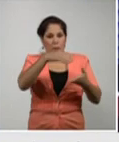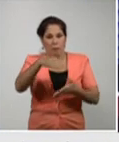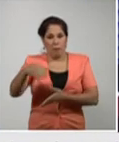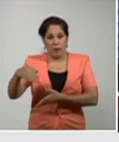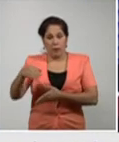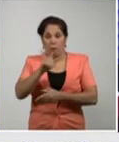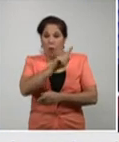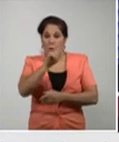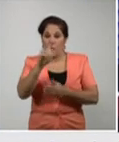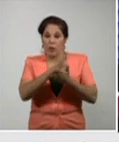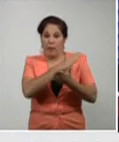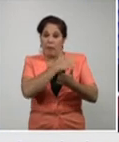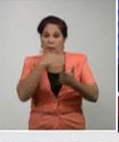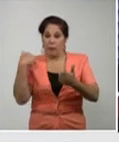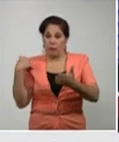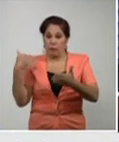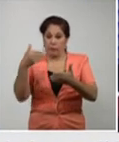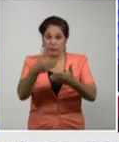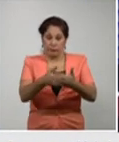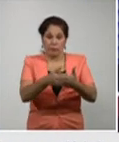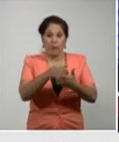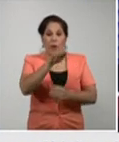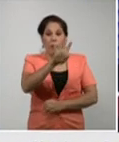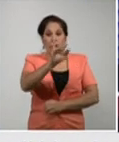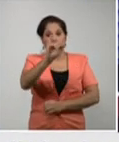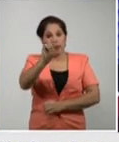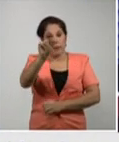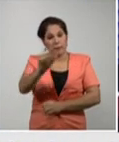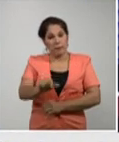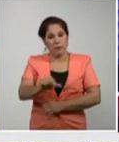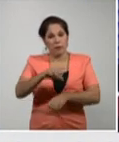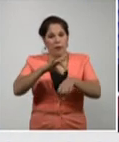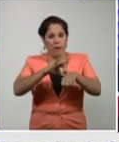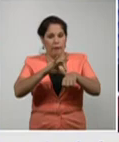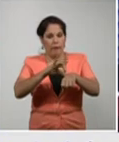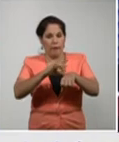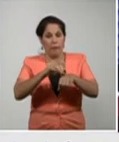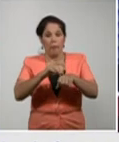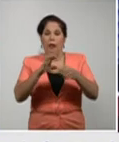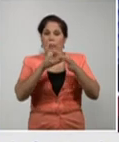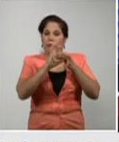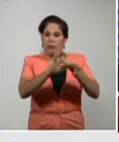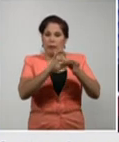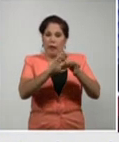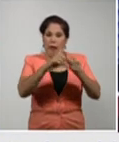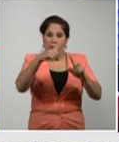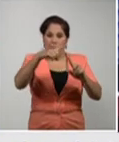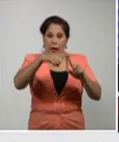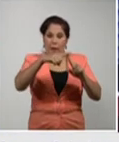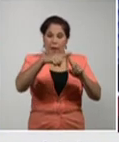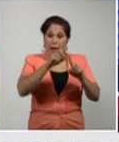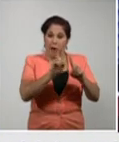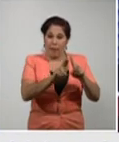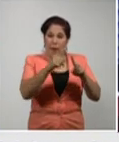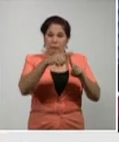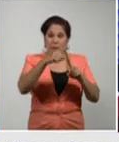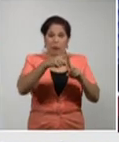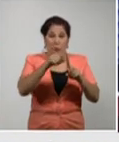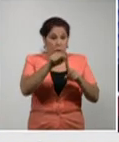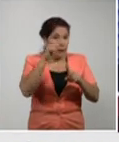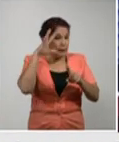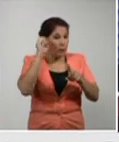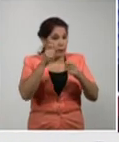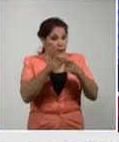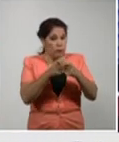de la enfermedad, 46 pacientes se mantienen en terapia intensiva. Fíjese que ha crecido esta cifra